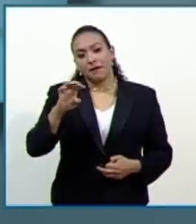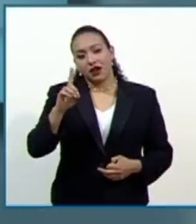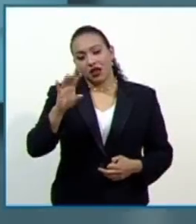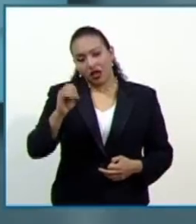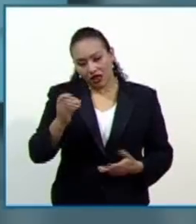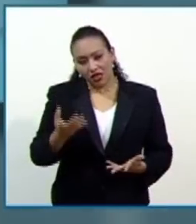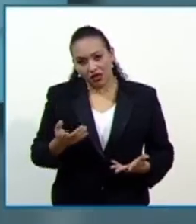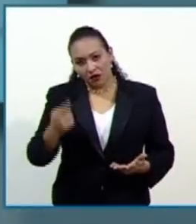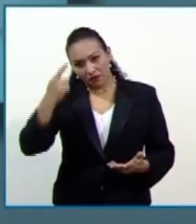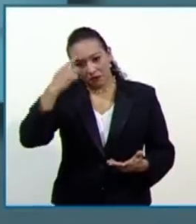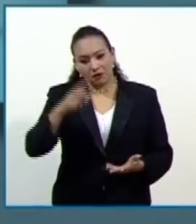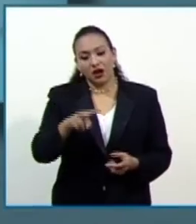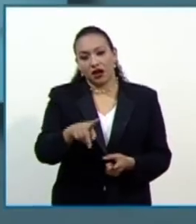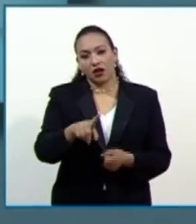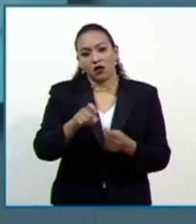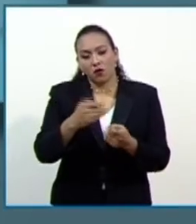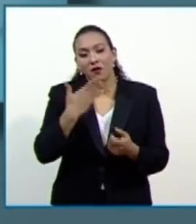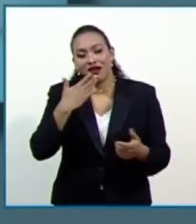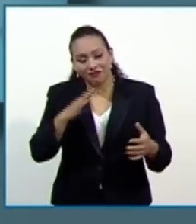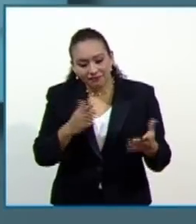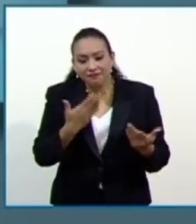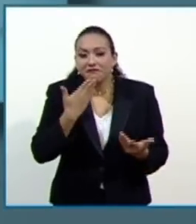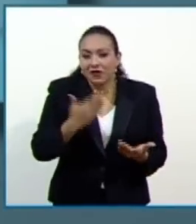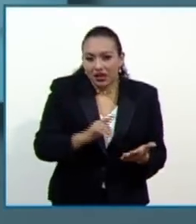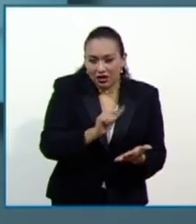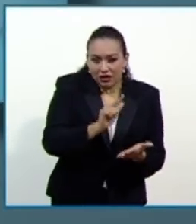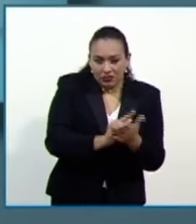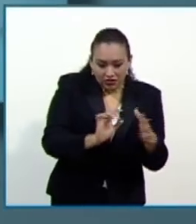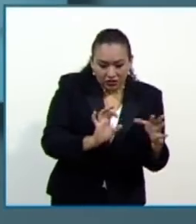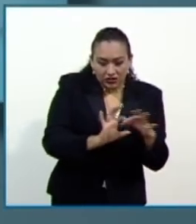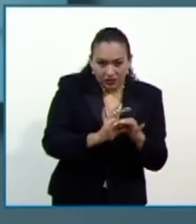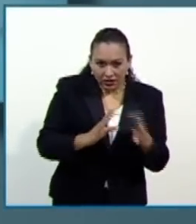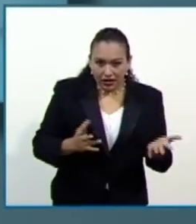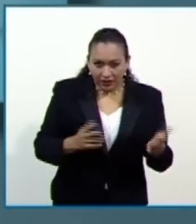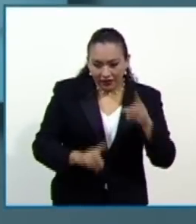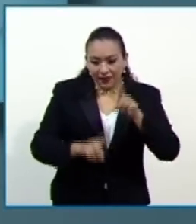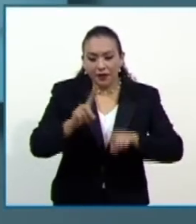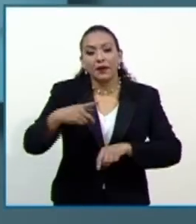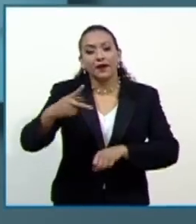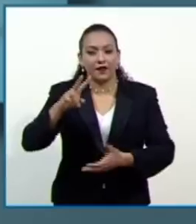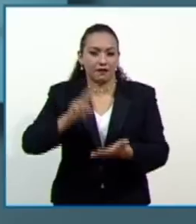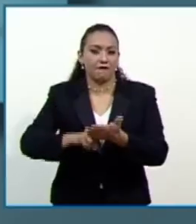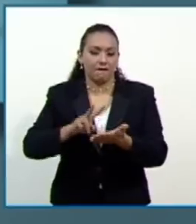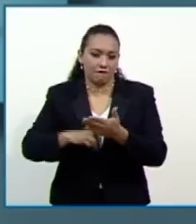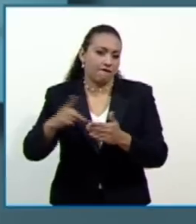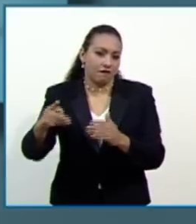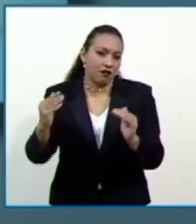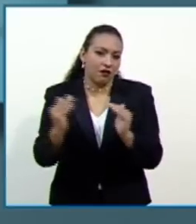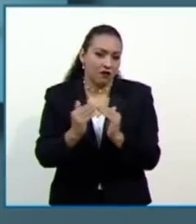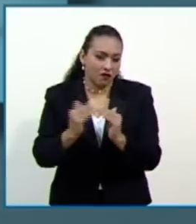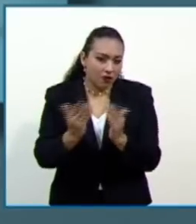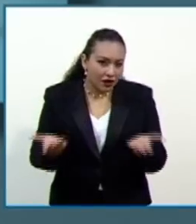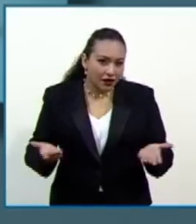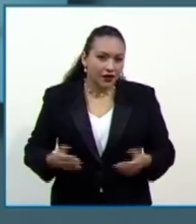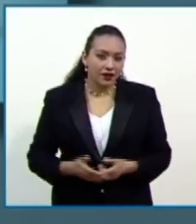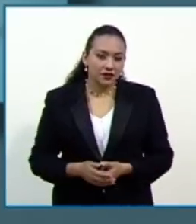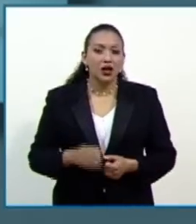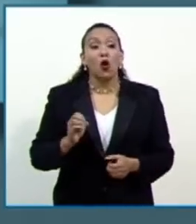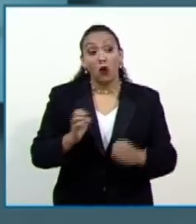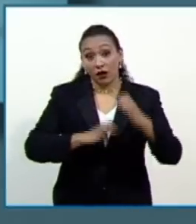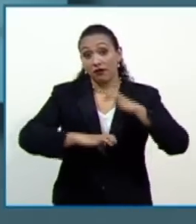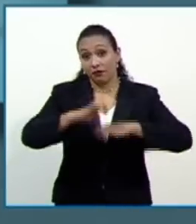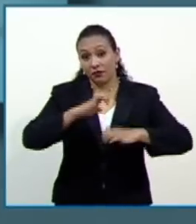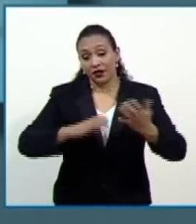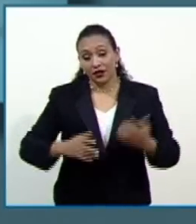pueda hacer un cobro pues más acorde con pues el valor económico que está en manos de las personas o de las